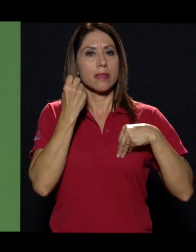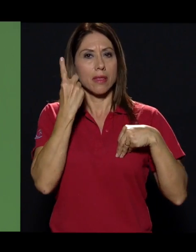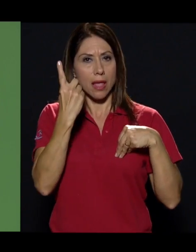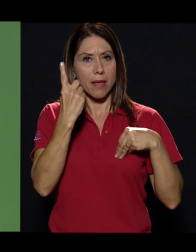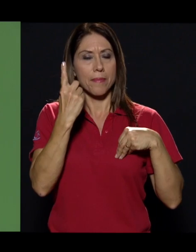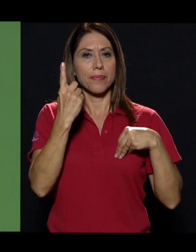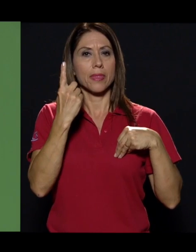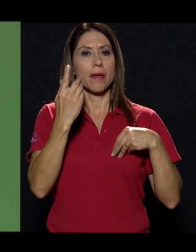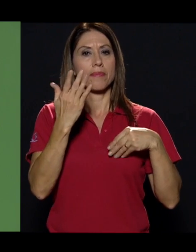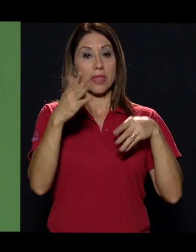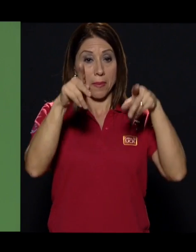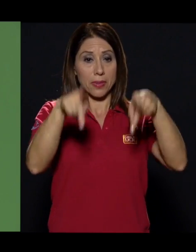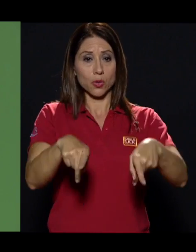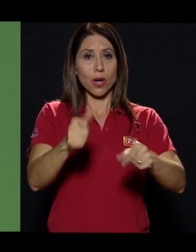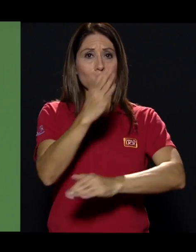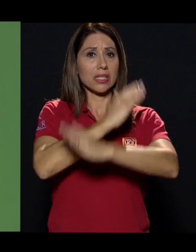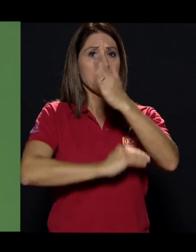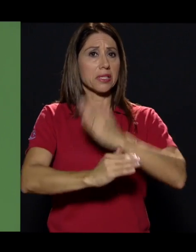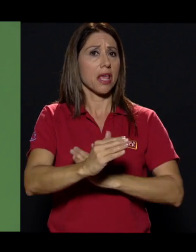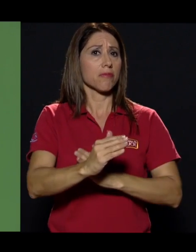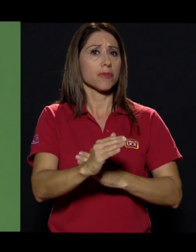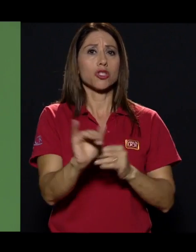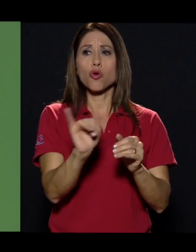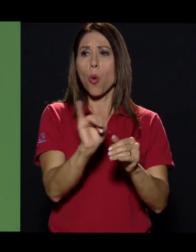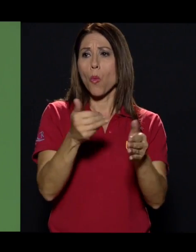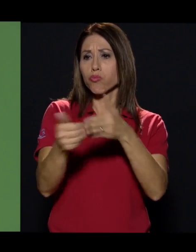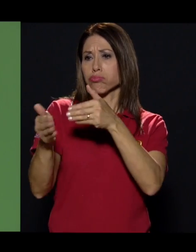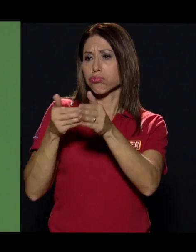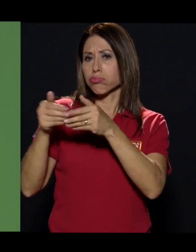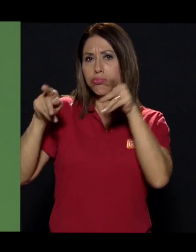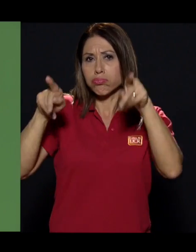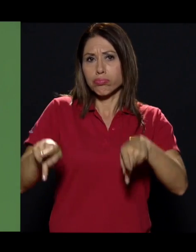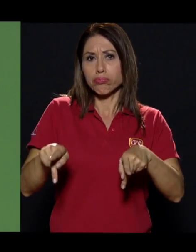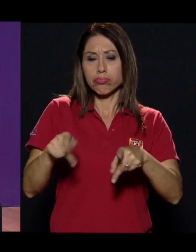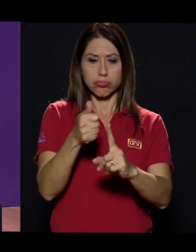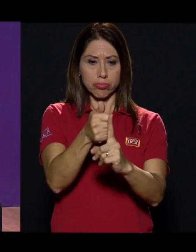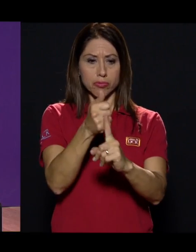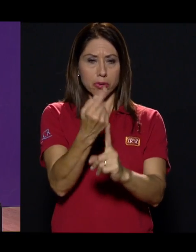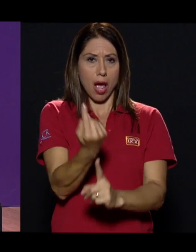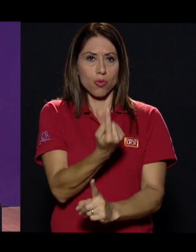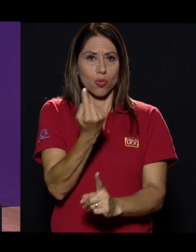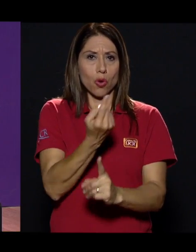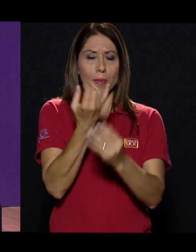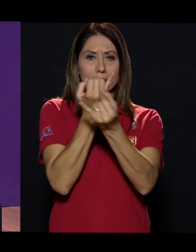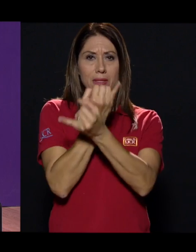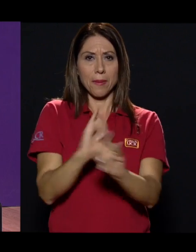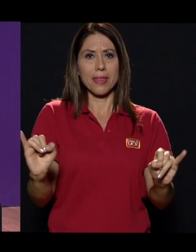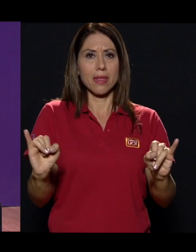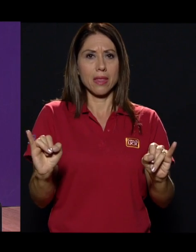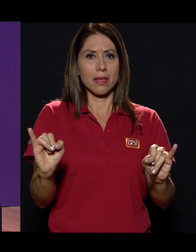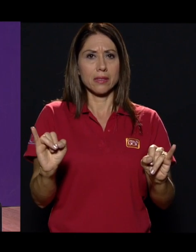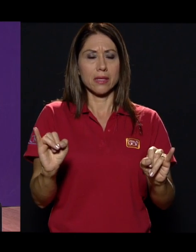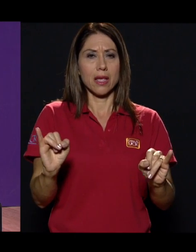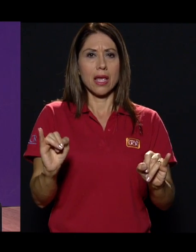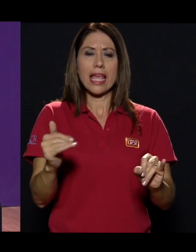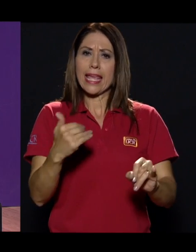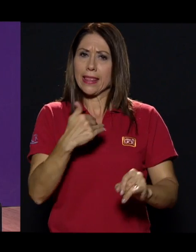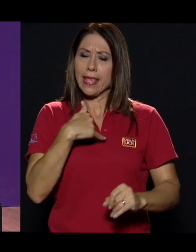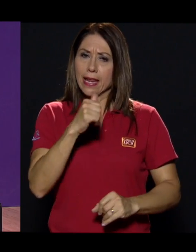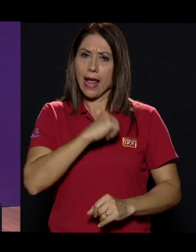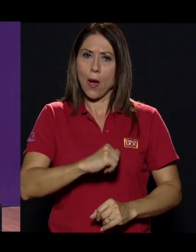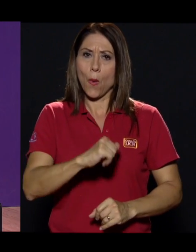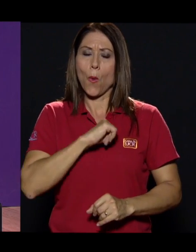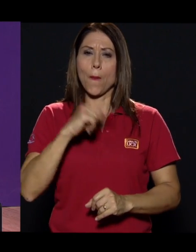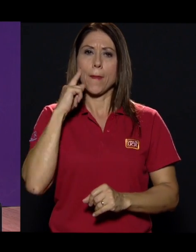que son personas como todas las demás, ¿verdad?, autónomas e independientes y que tienen toda la